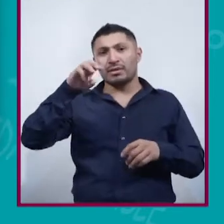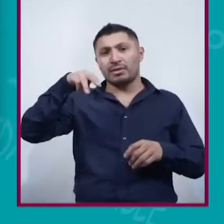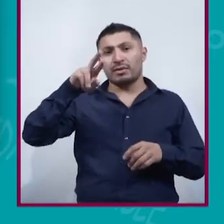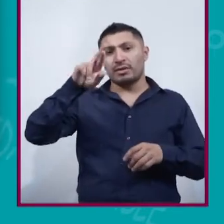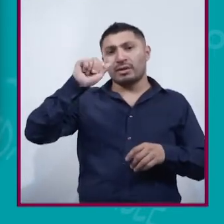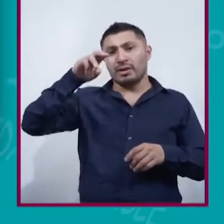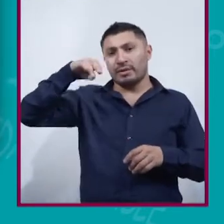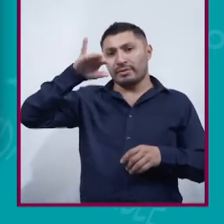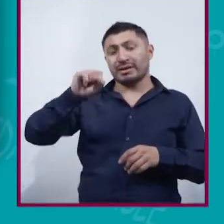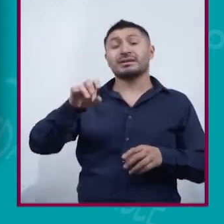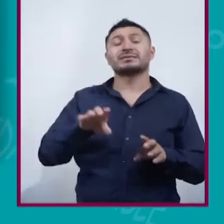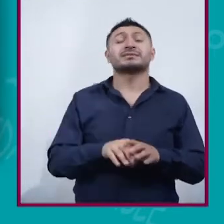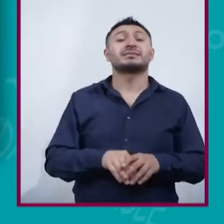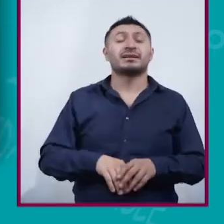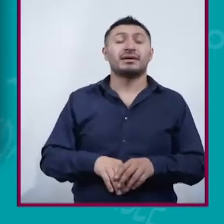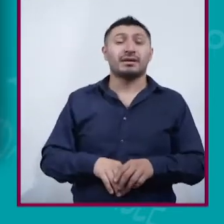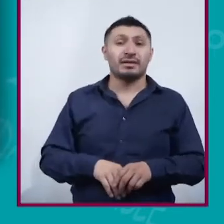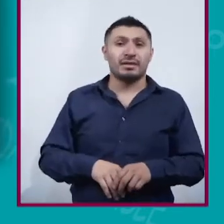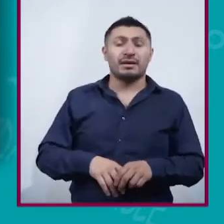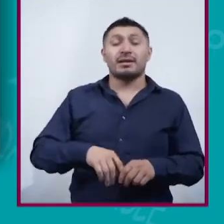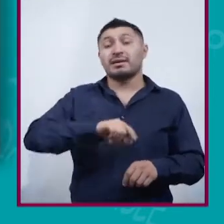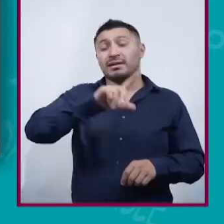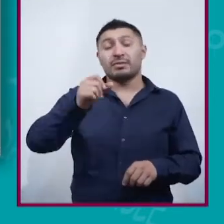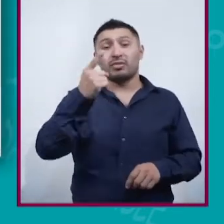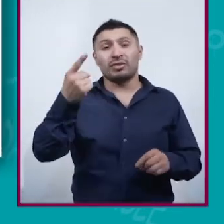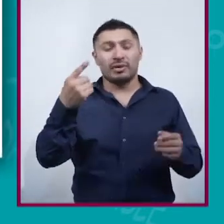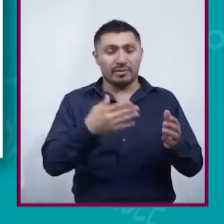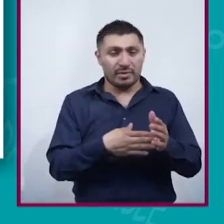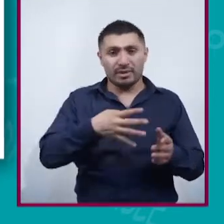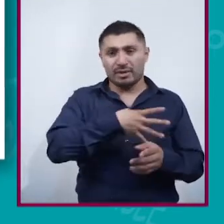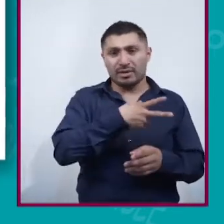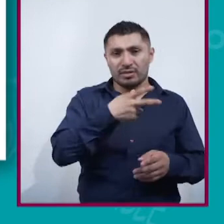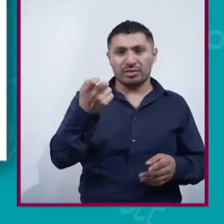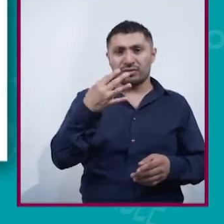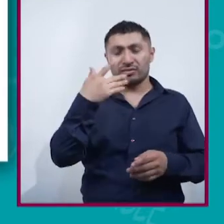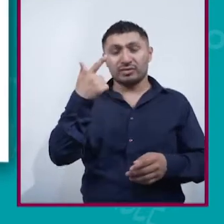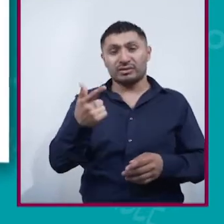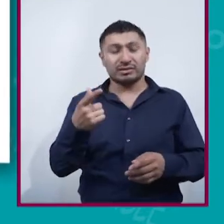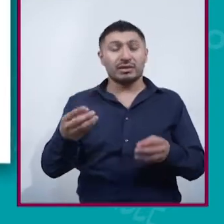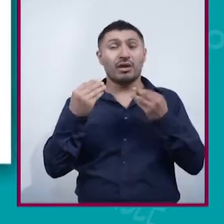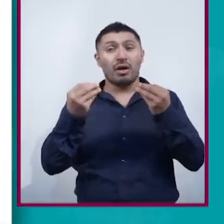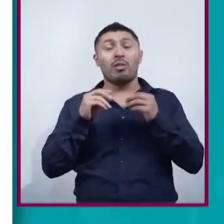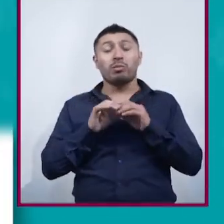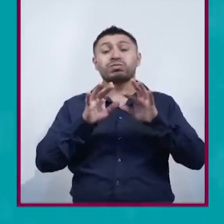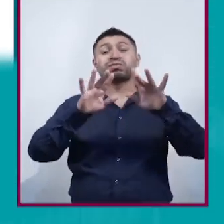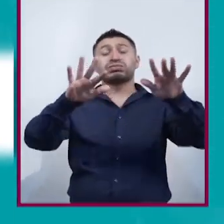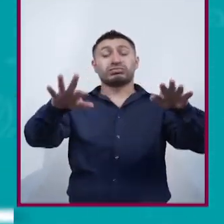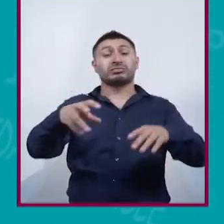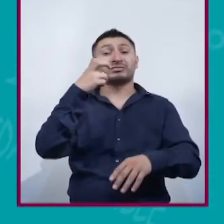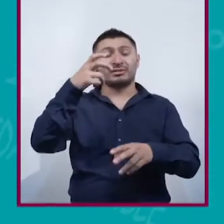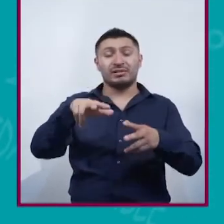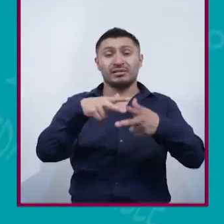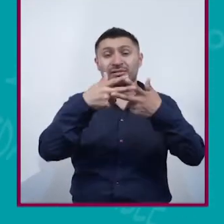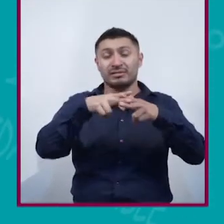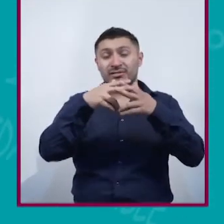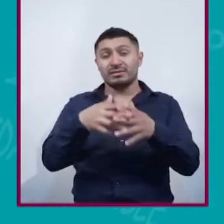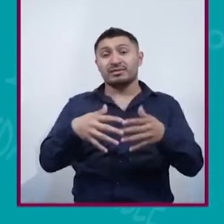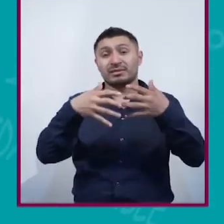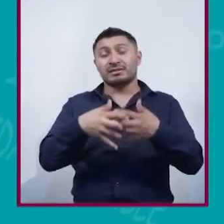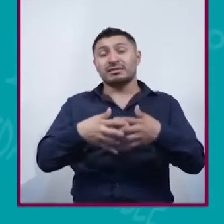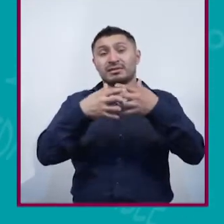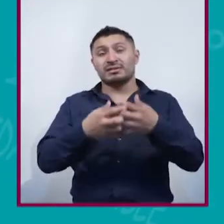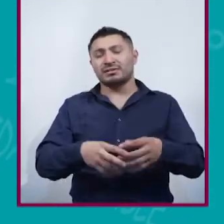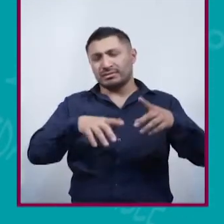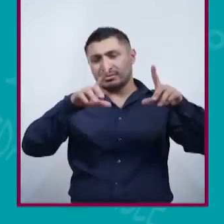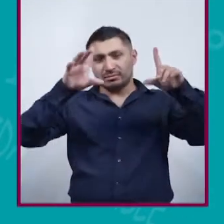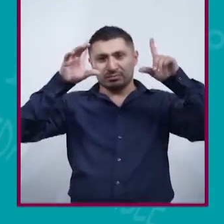panorámicas, siendo la Cycloramic la que en 1887 circuló masivamente. Esta máquina